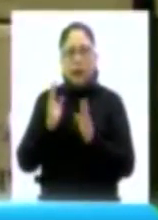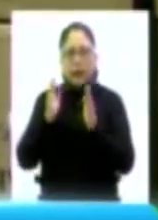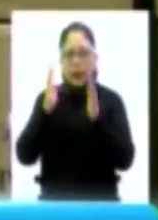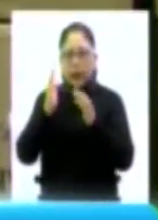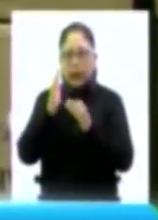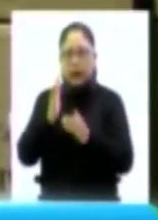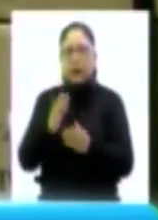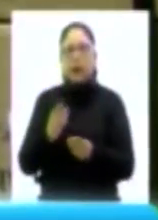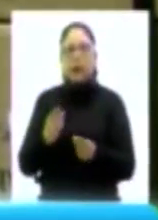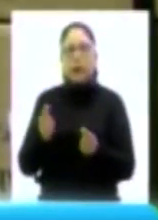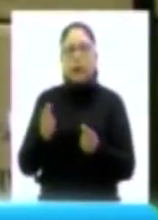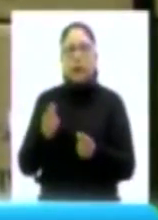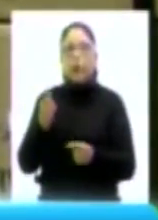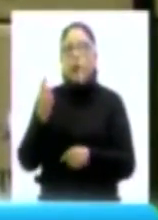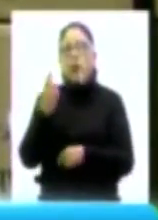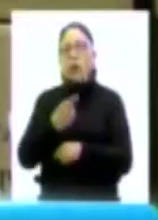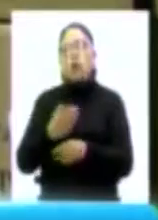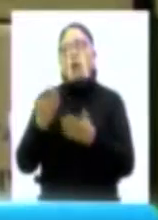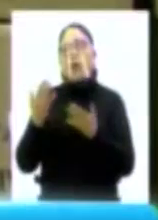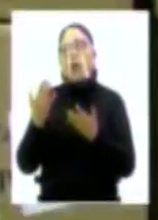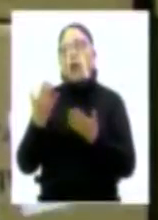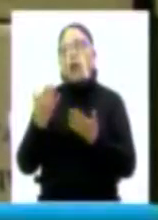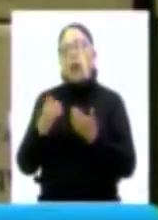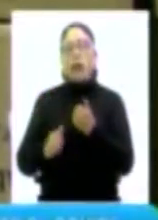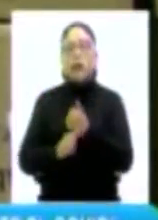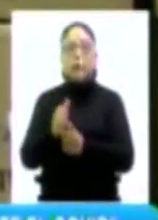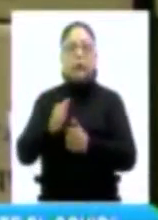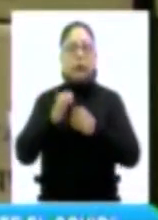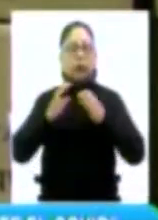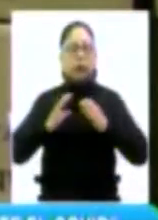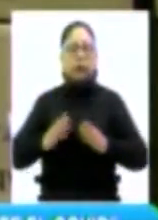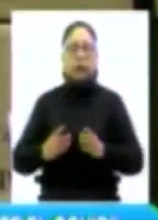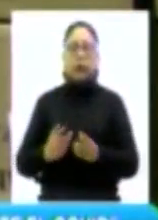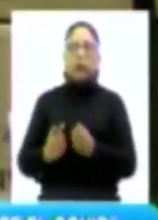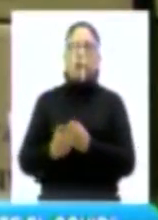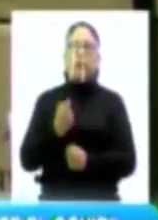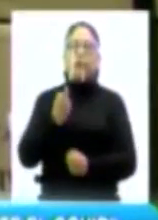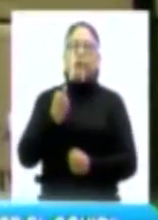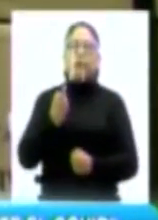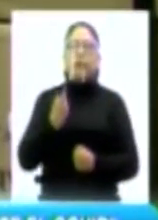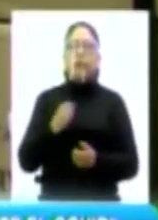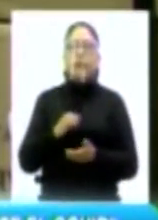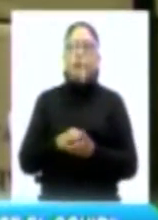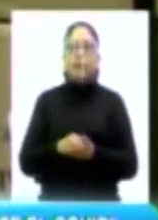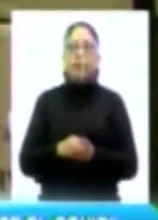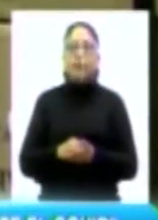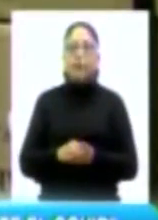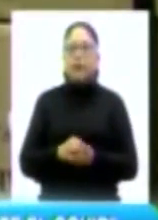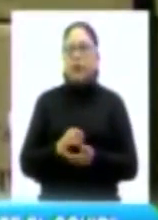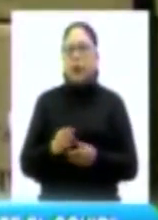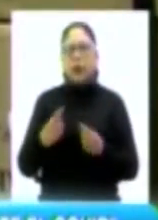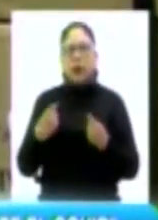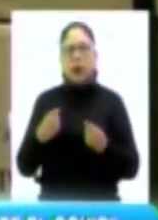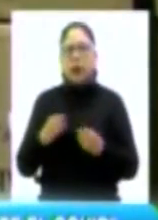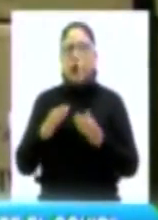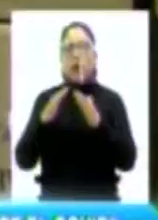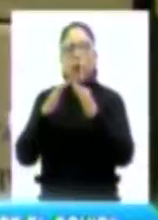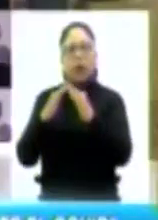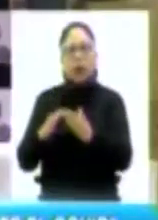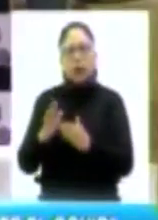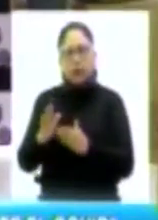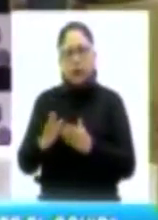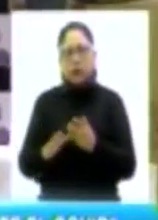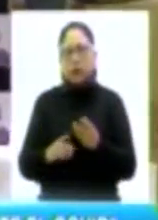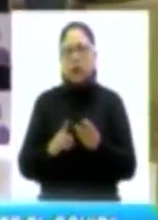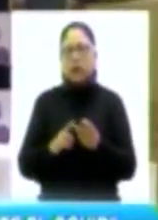en días está el peligro. Entonces, el tratamiento se inicia rápidamente, ya sea en domicilio, en casos en